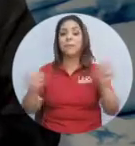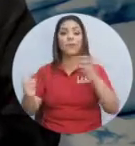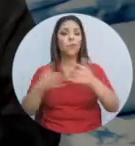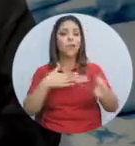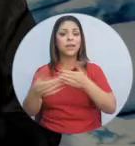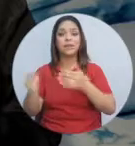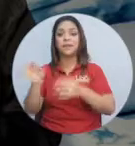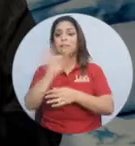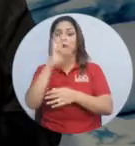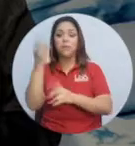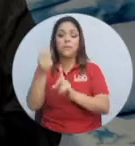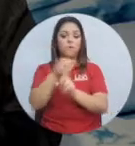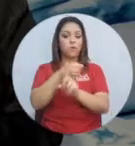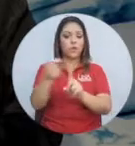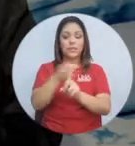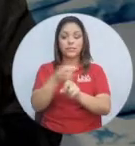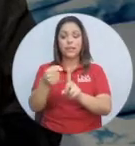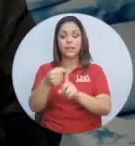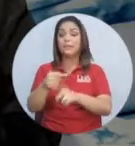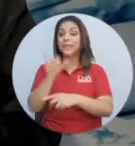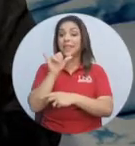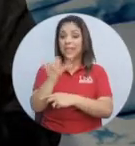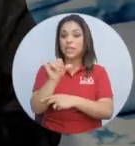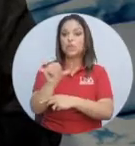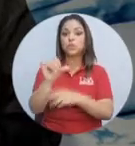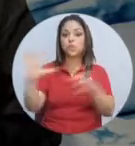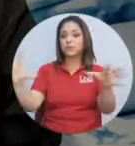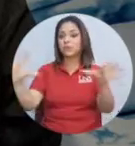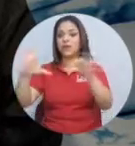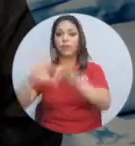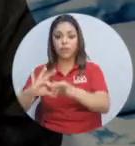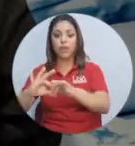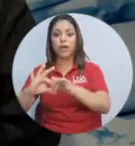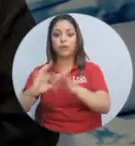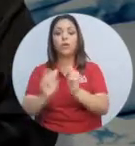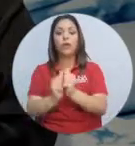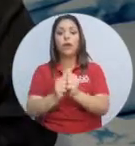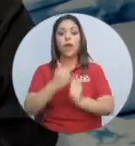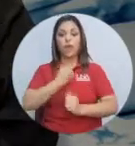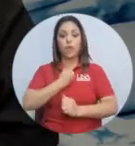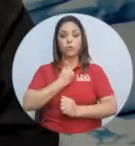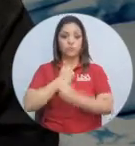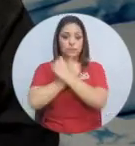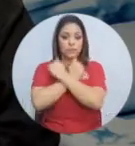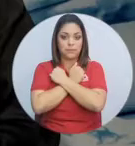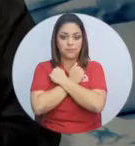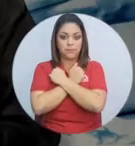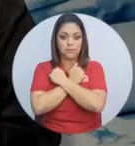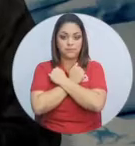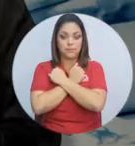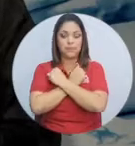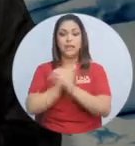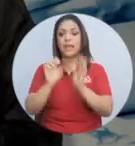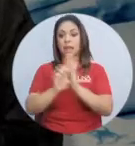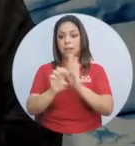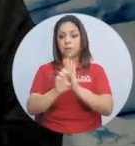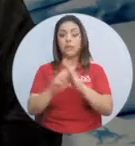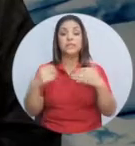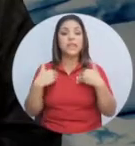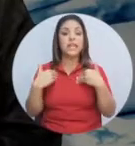de violencia, está ligada directamente con la autoestima, es decir, le ejerce